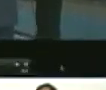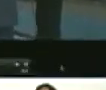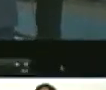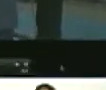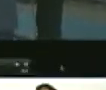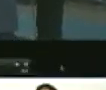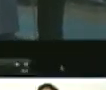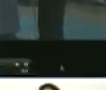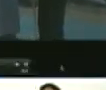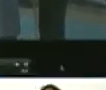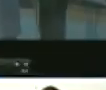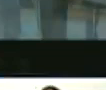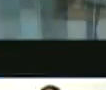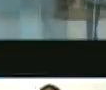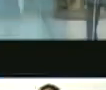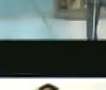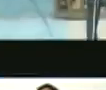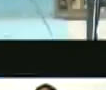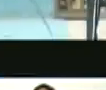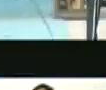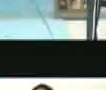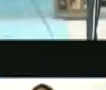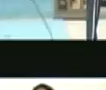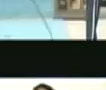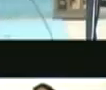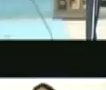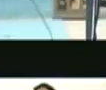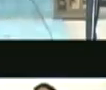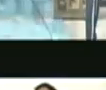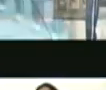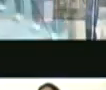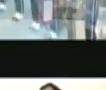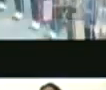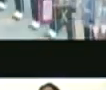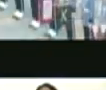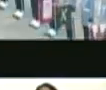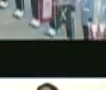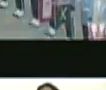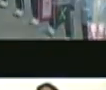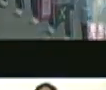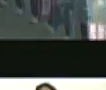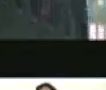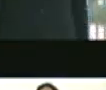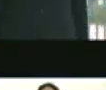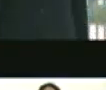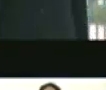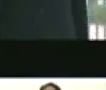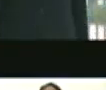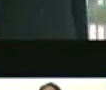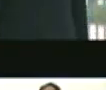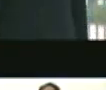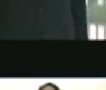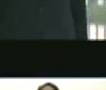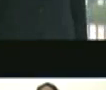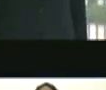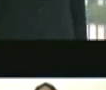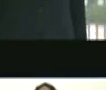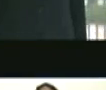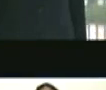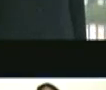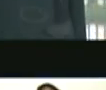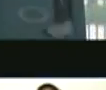4 semanas que lo visité allá en el Palacio Presidencial de Ankara, la capital. Allá estuvimos.